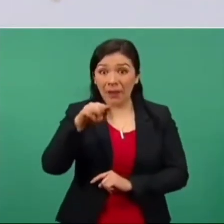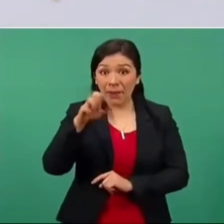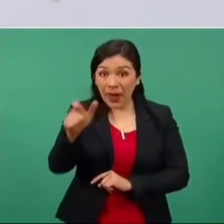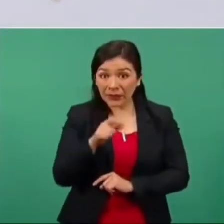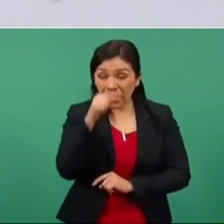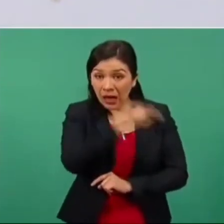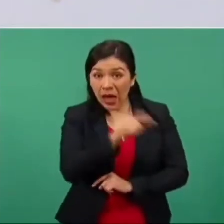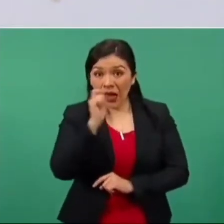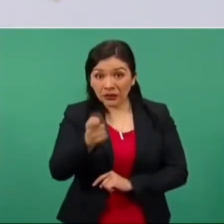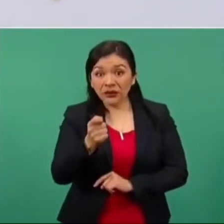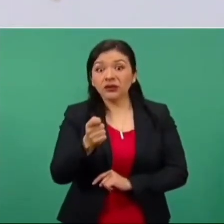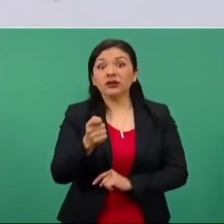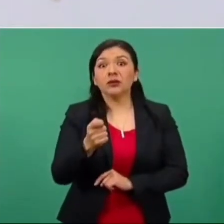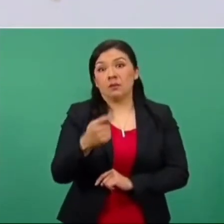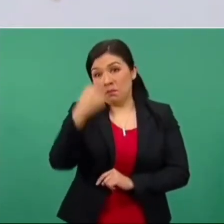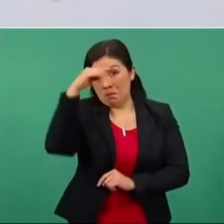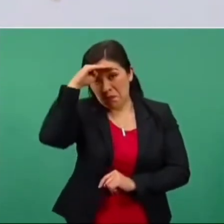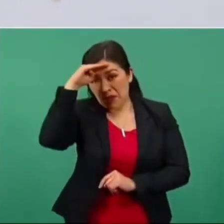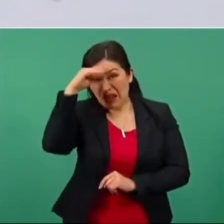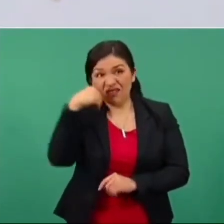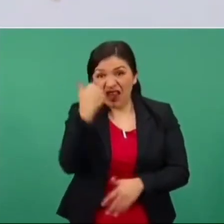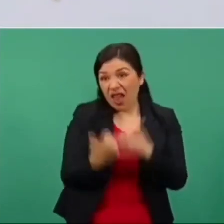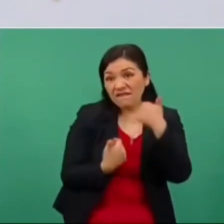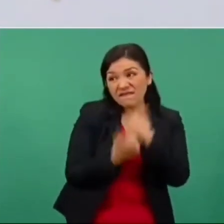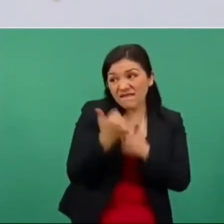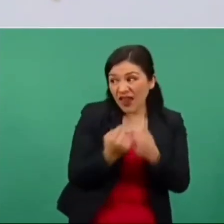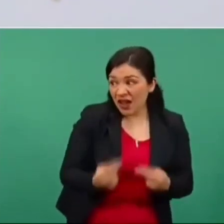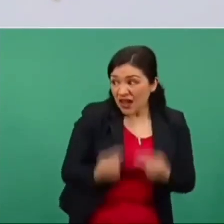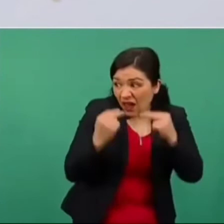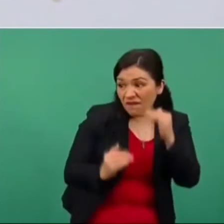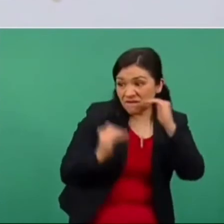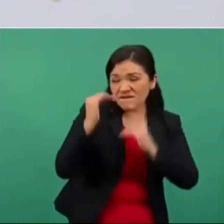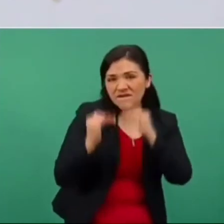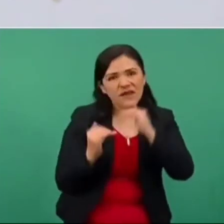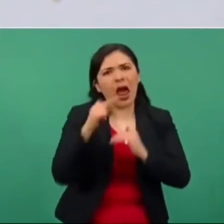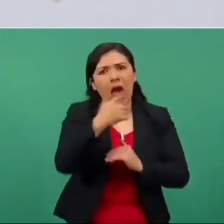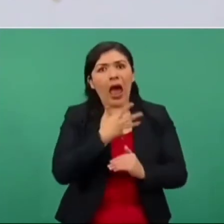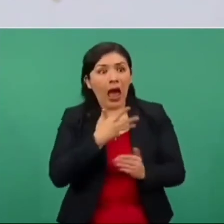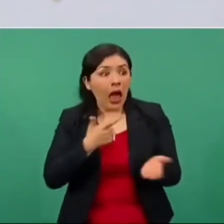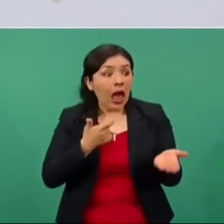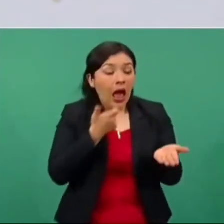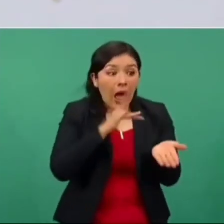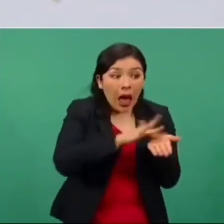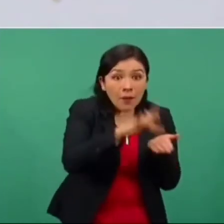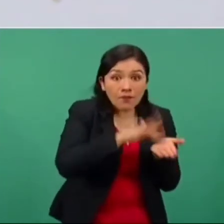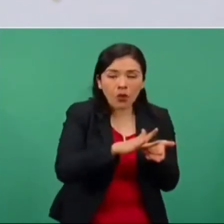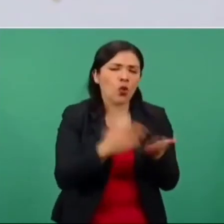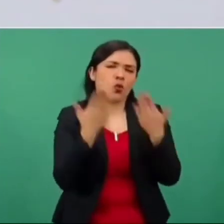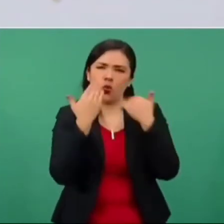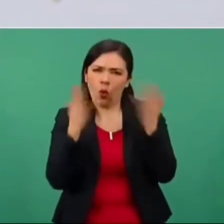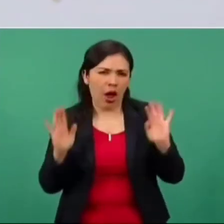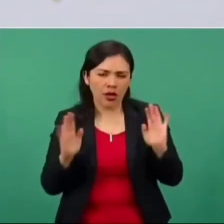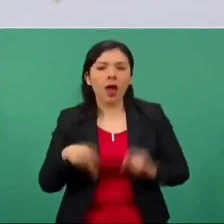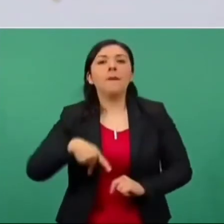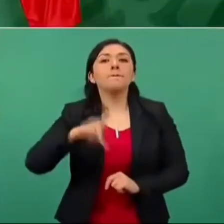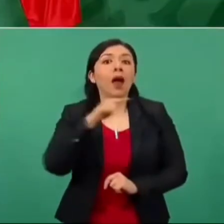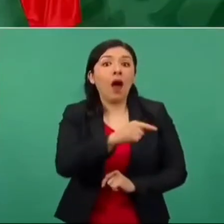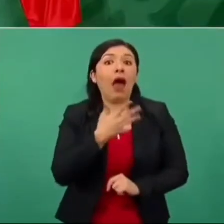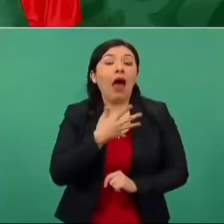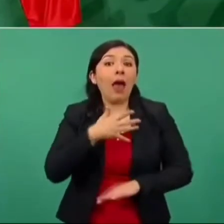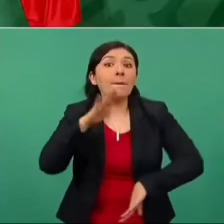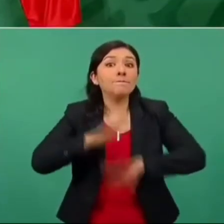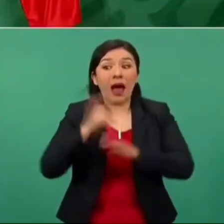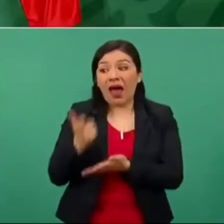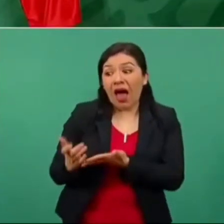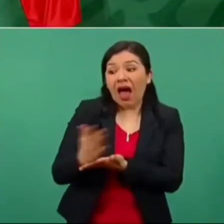competidor, no tiene subsidios, ningún subsidio, pero tampoco obtiene ninguna